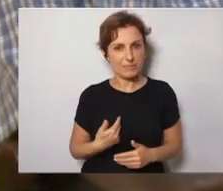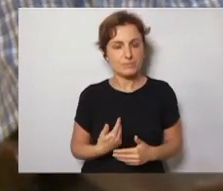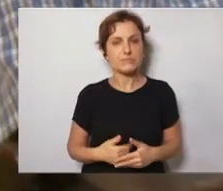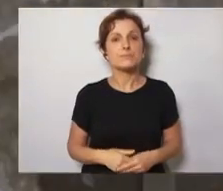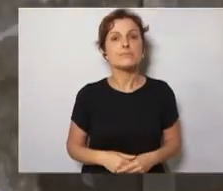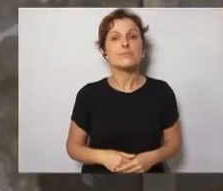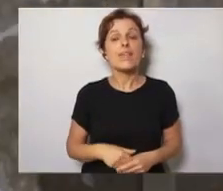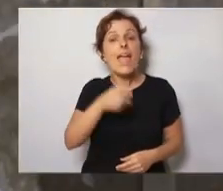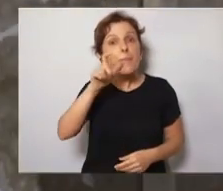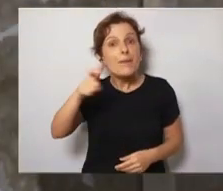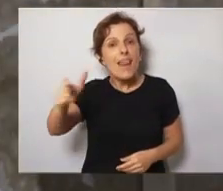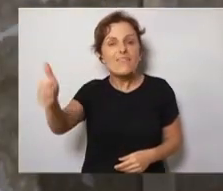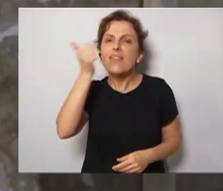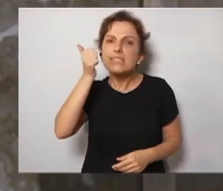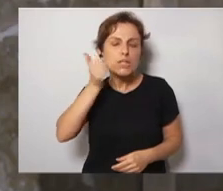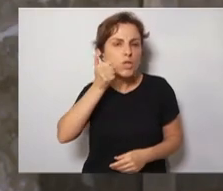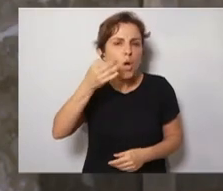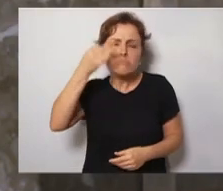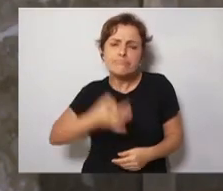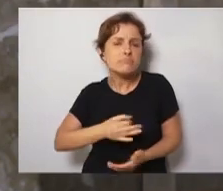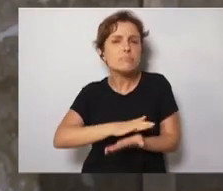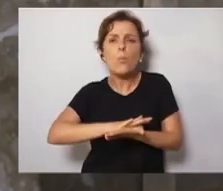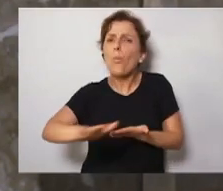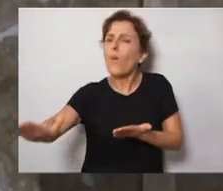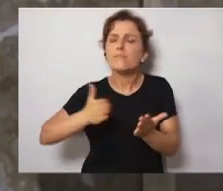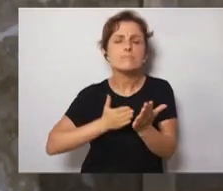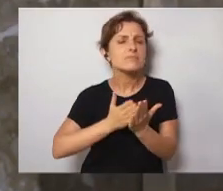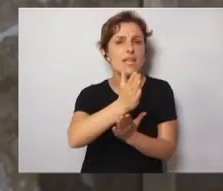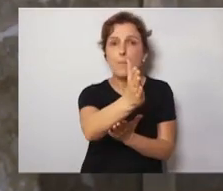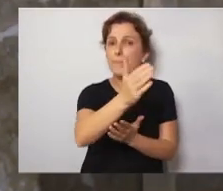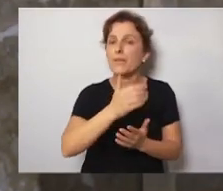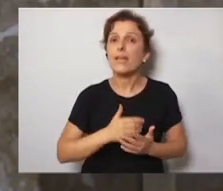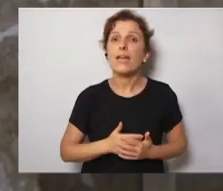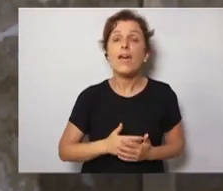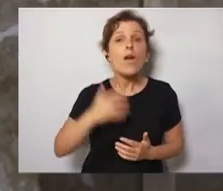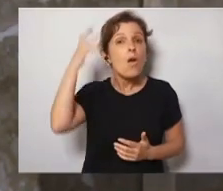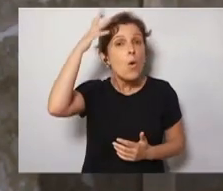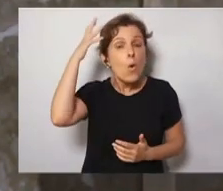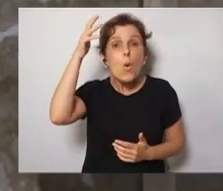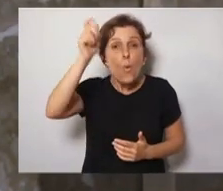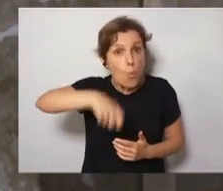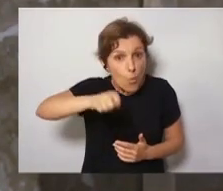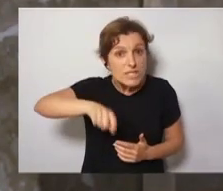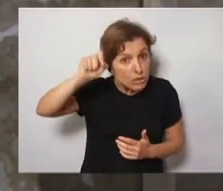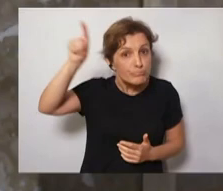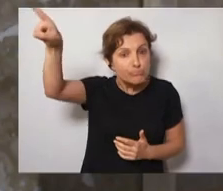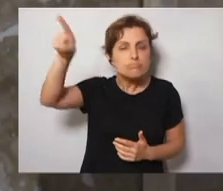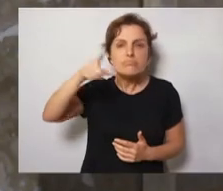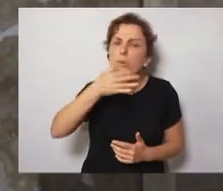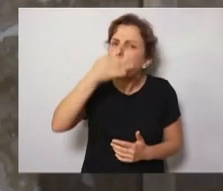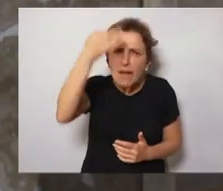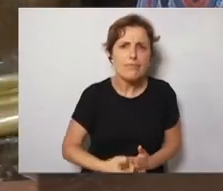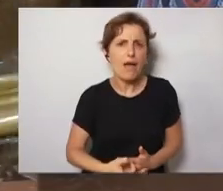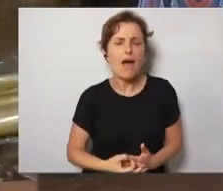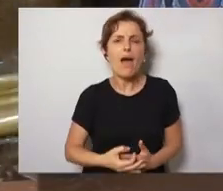la palabra del señor es pura permanece para siempre los juicios del señor son la verdad